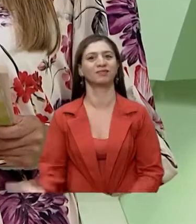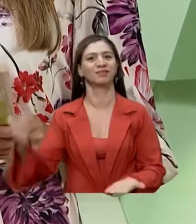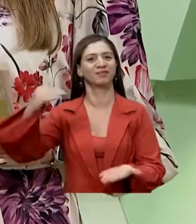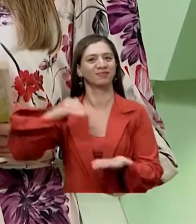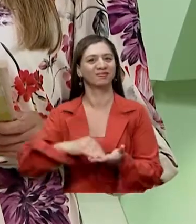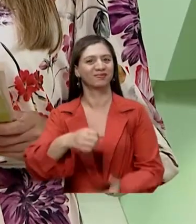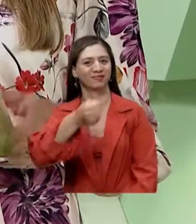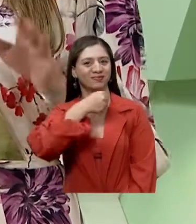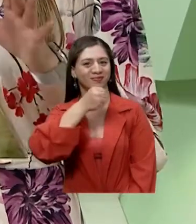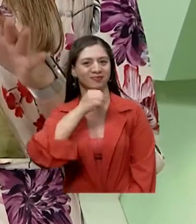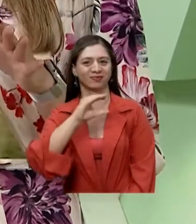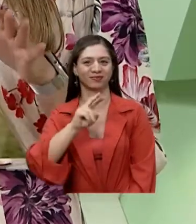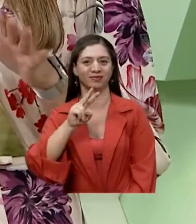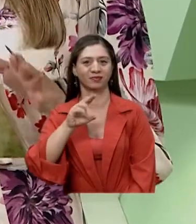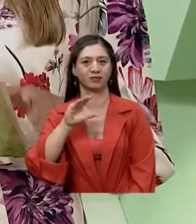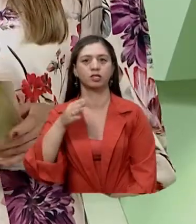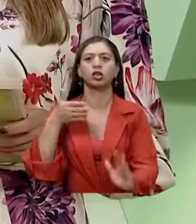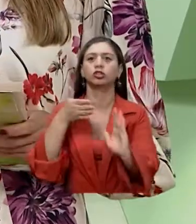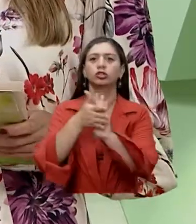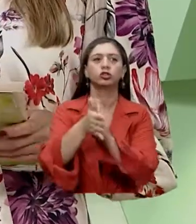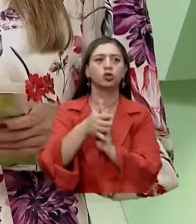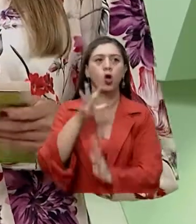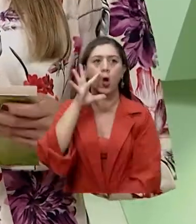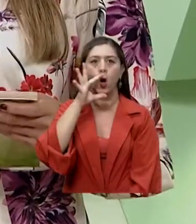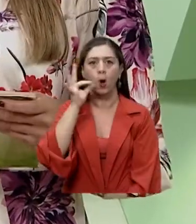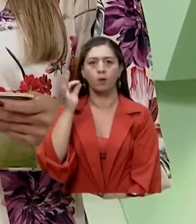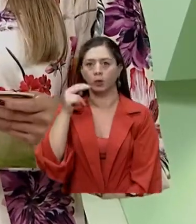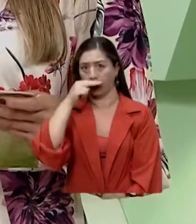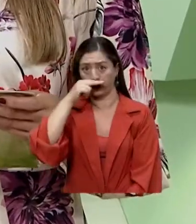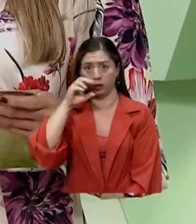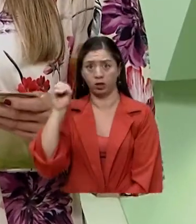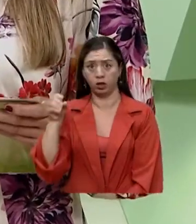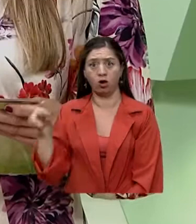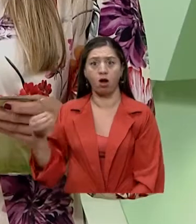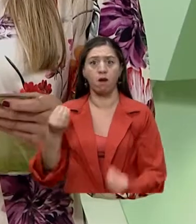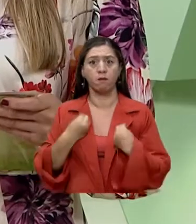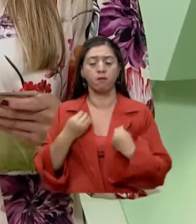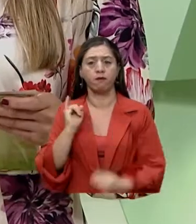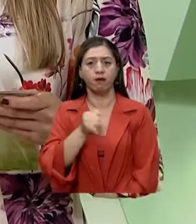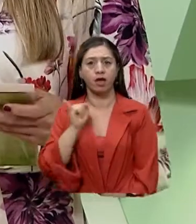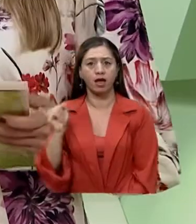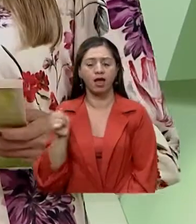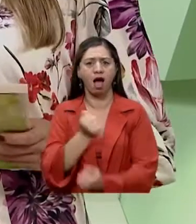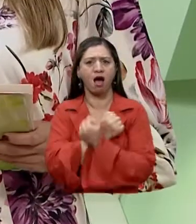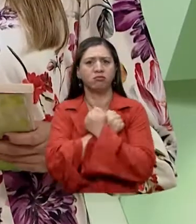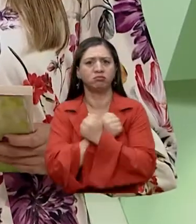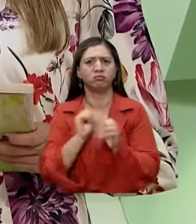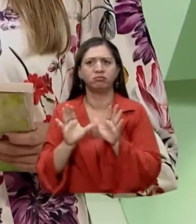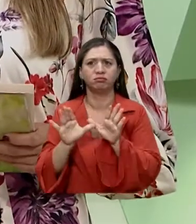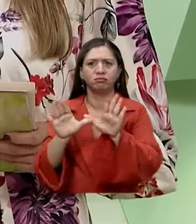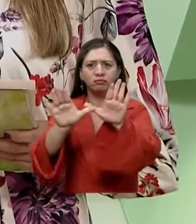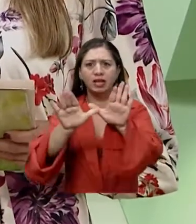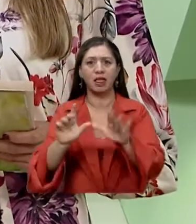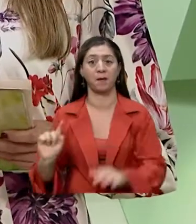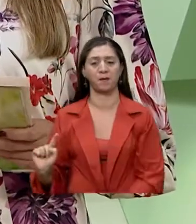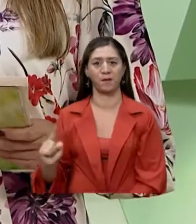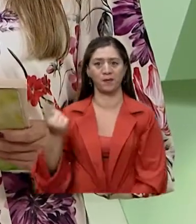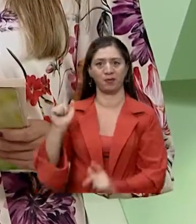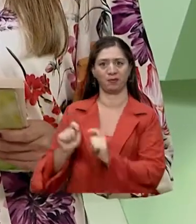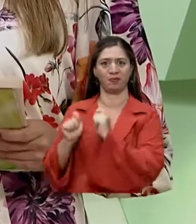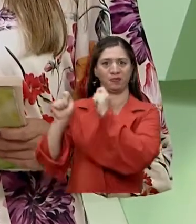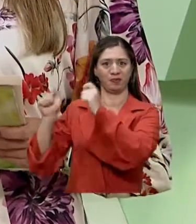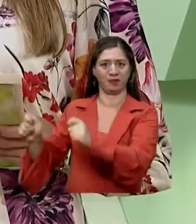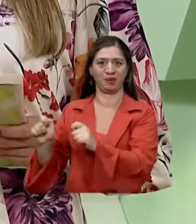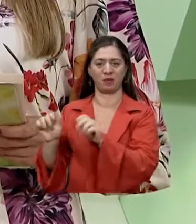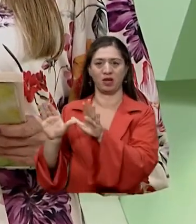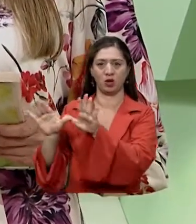Volvemos al informativo CBC con la historia de Kimi Bañol, un niño jamundeño amante de la avifauna que fue nombrado primer guardián de las aves